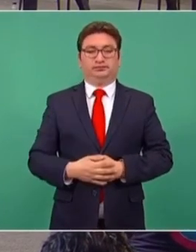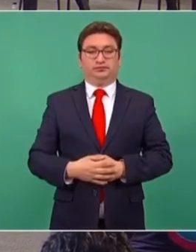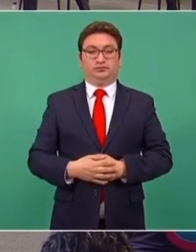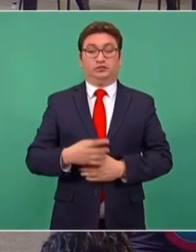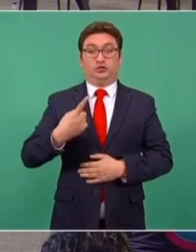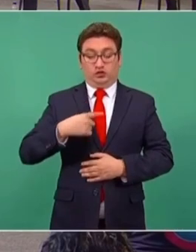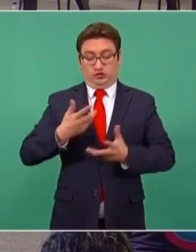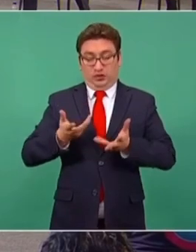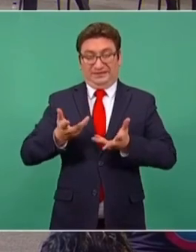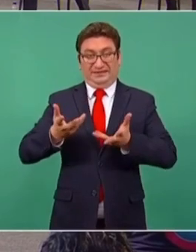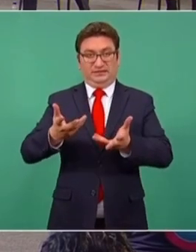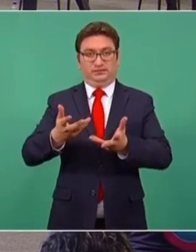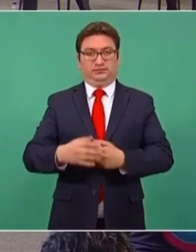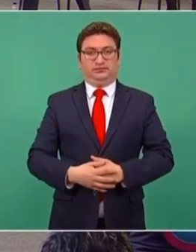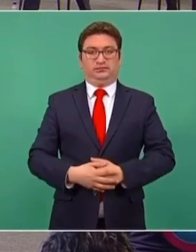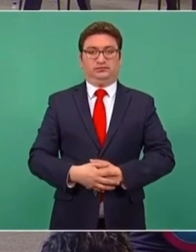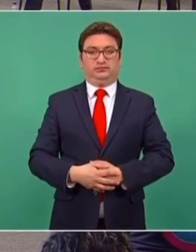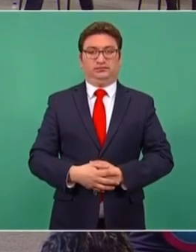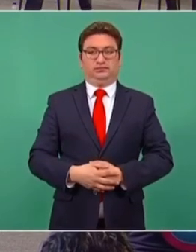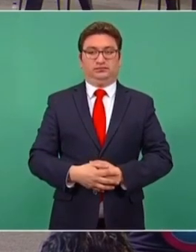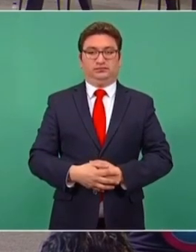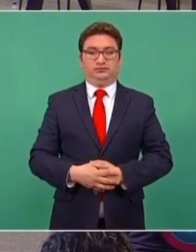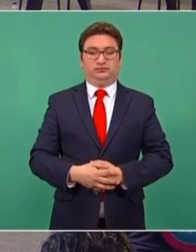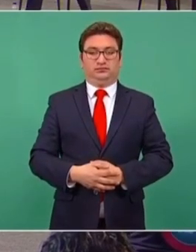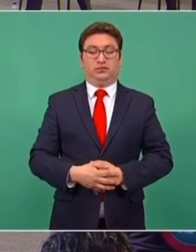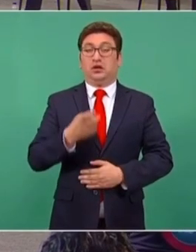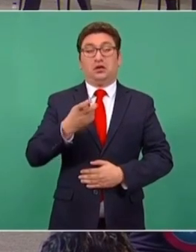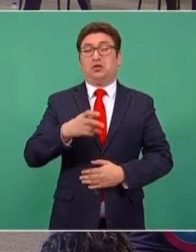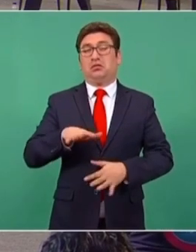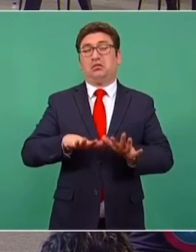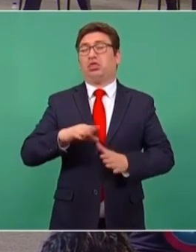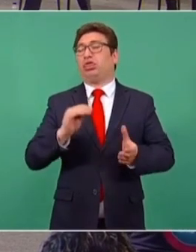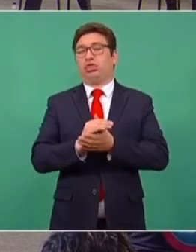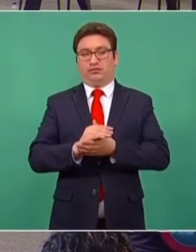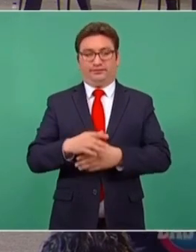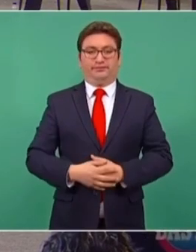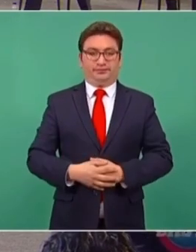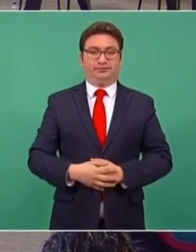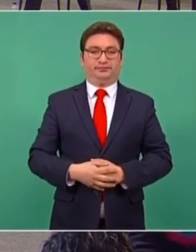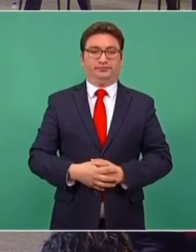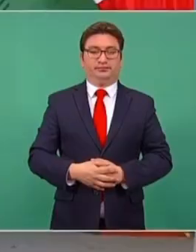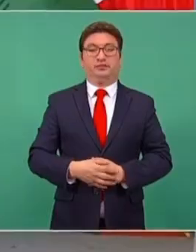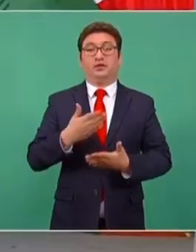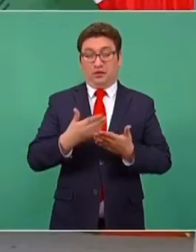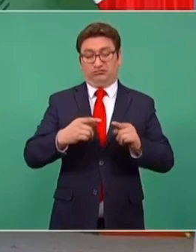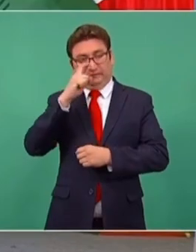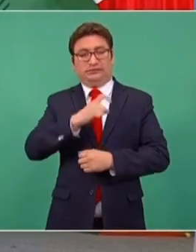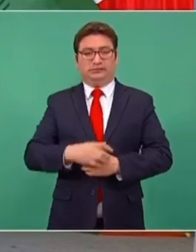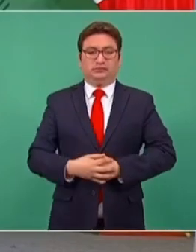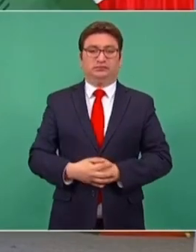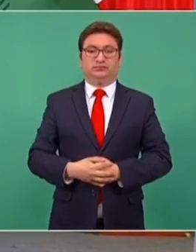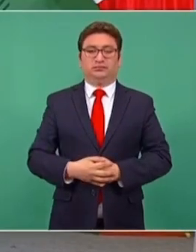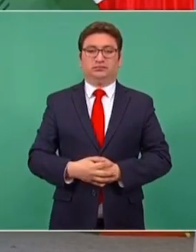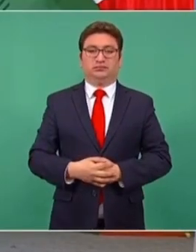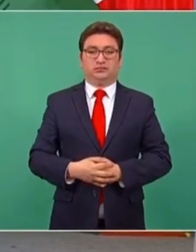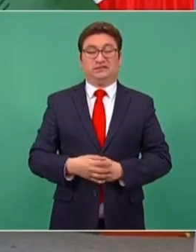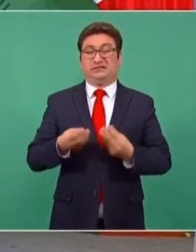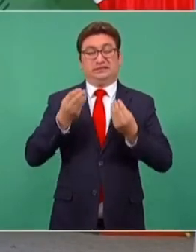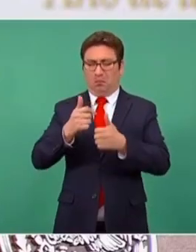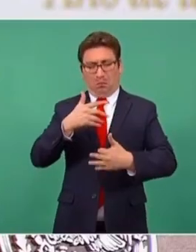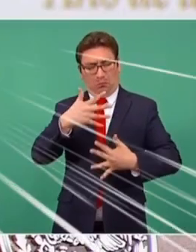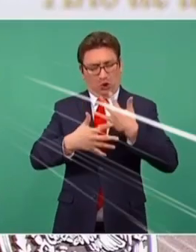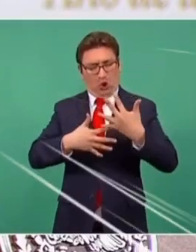si no hacemos lo que estamos haciendo, que esto a veces no se toma en cuenta. Hay una tendencia y nos ha costado